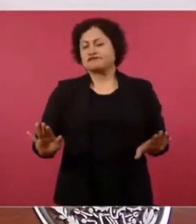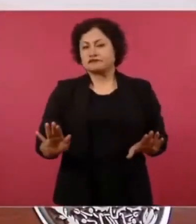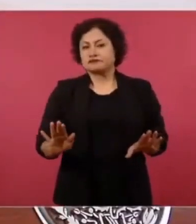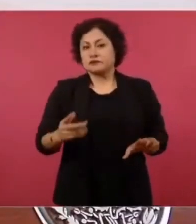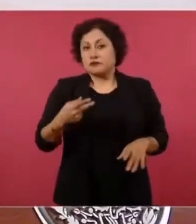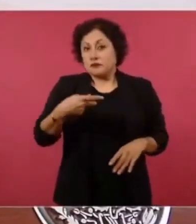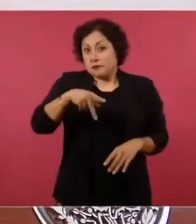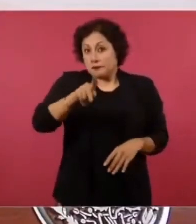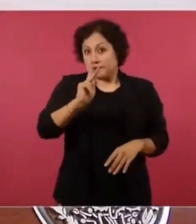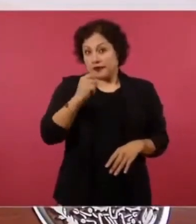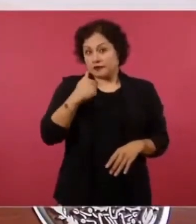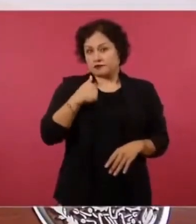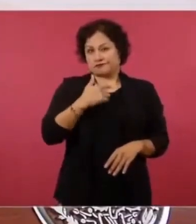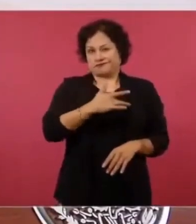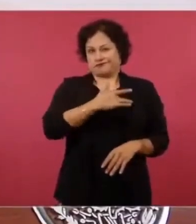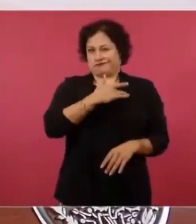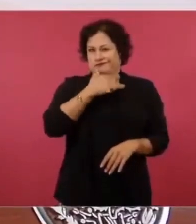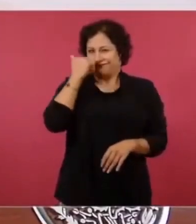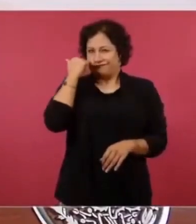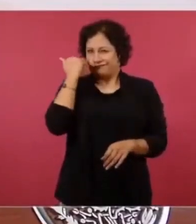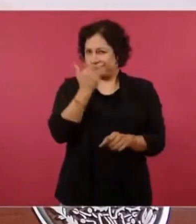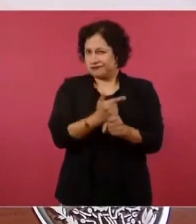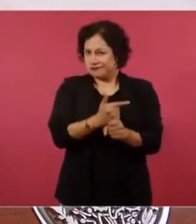atención es que están